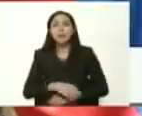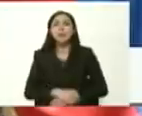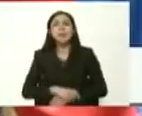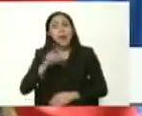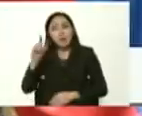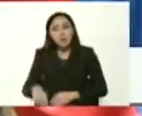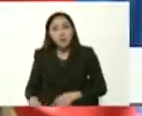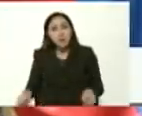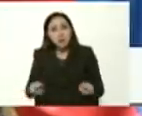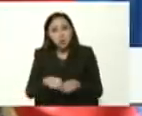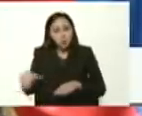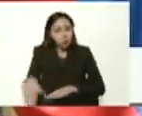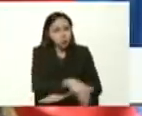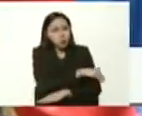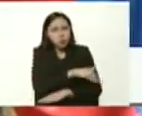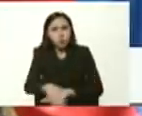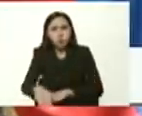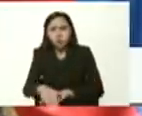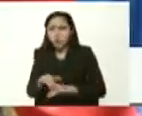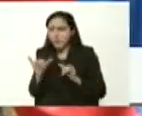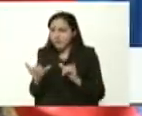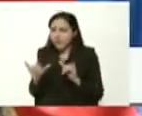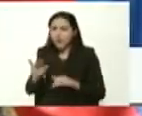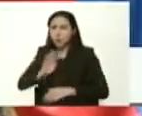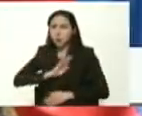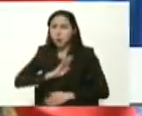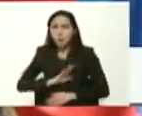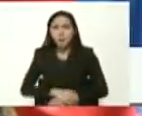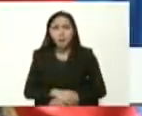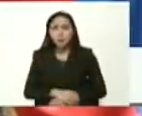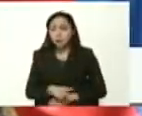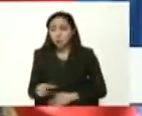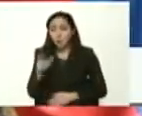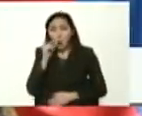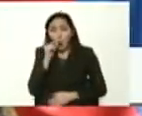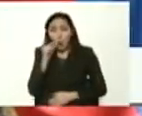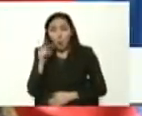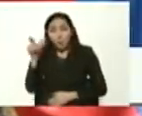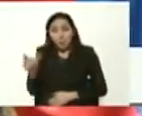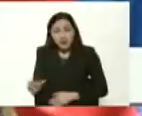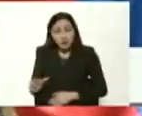Gourmet. Este sujeto, por el camino que iba,